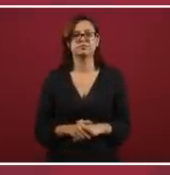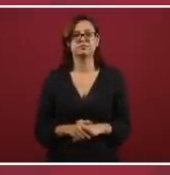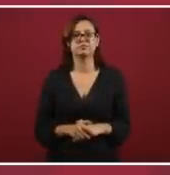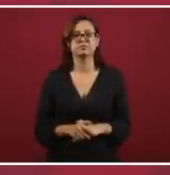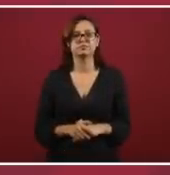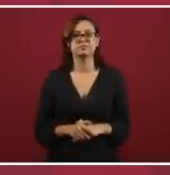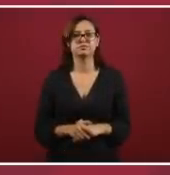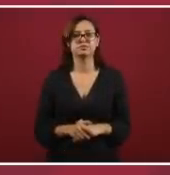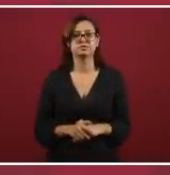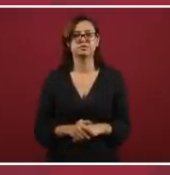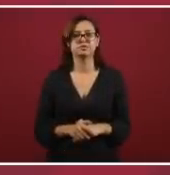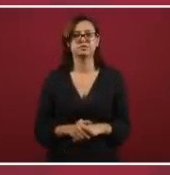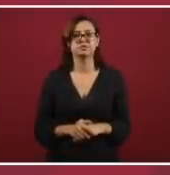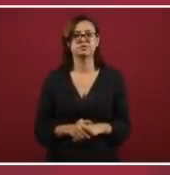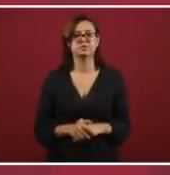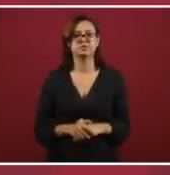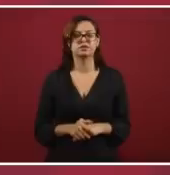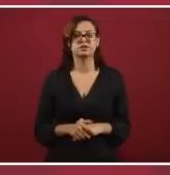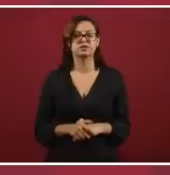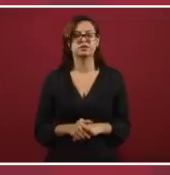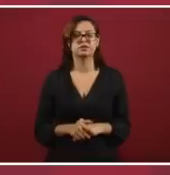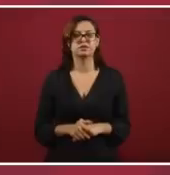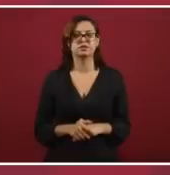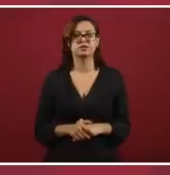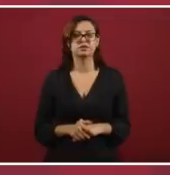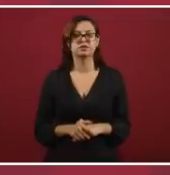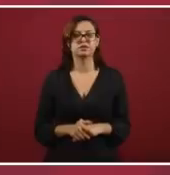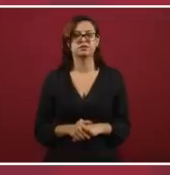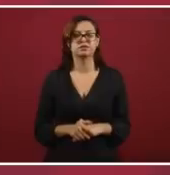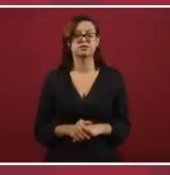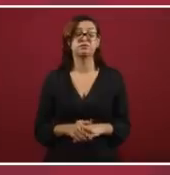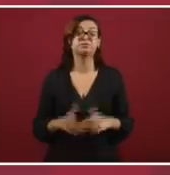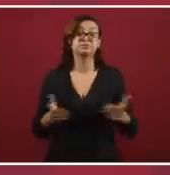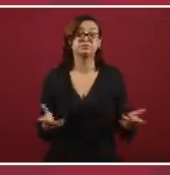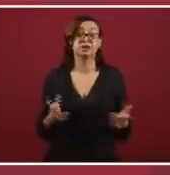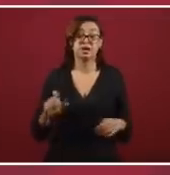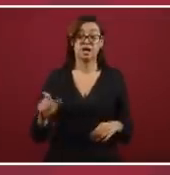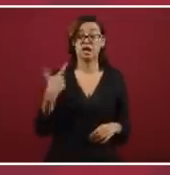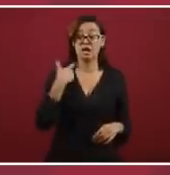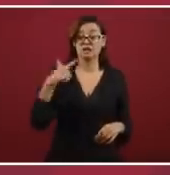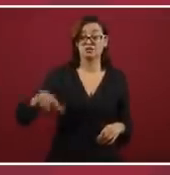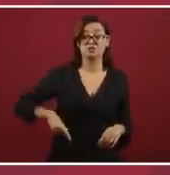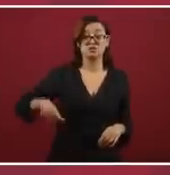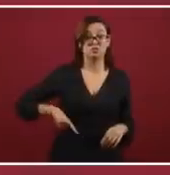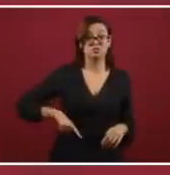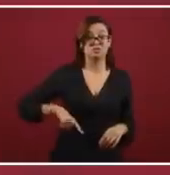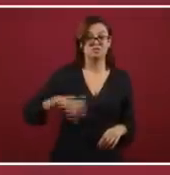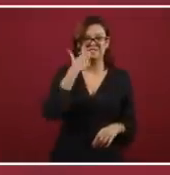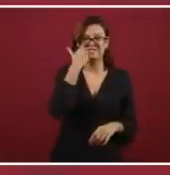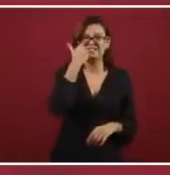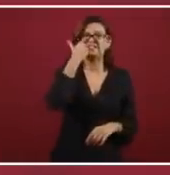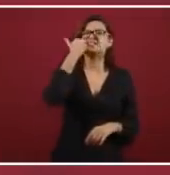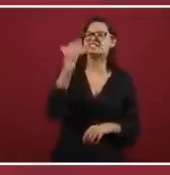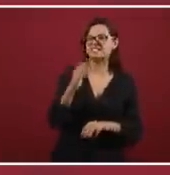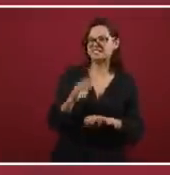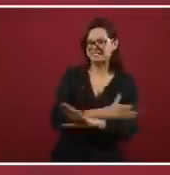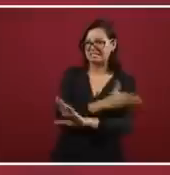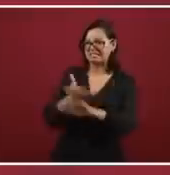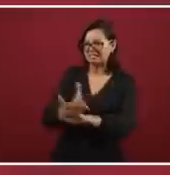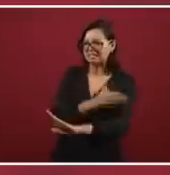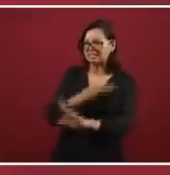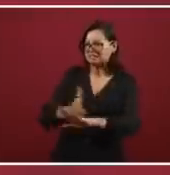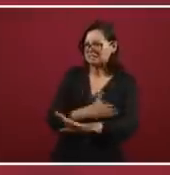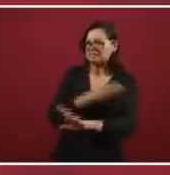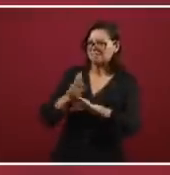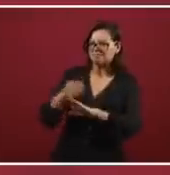Incluso es de las empresas, aún cuando quisieron acabarla y se esmeraron en